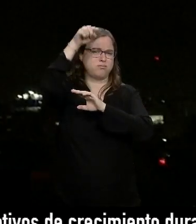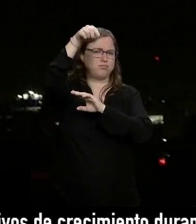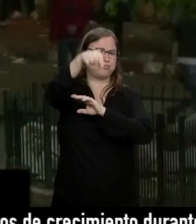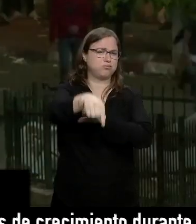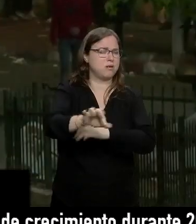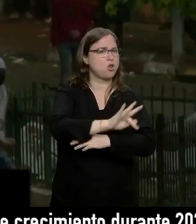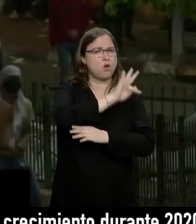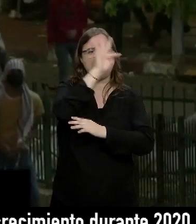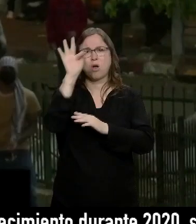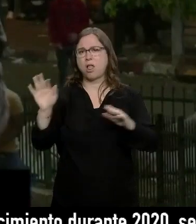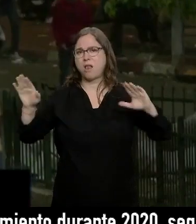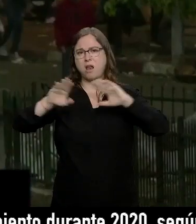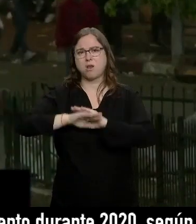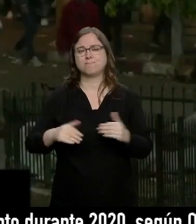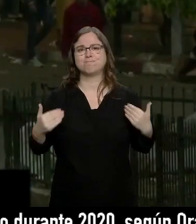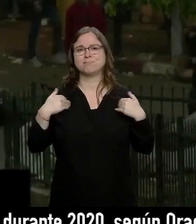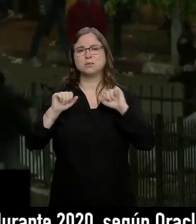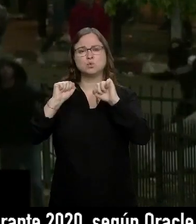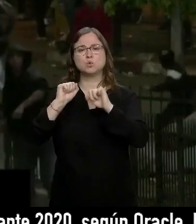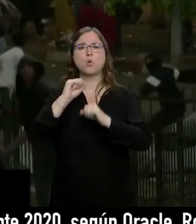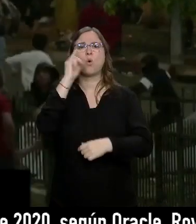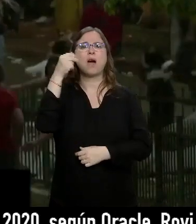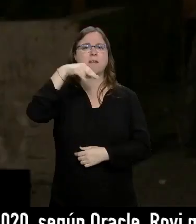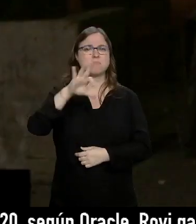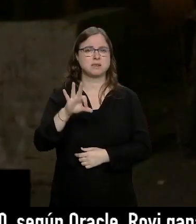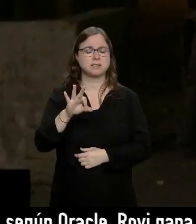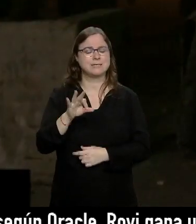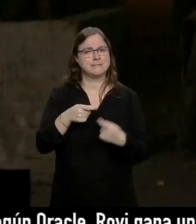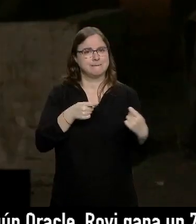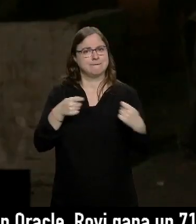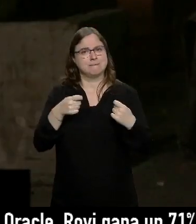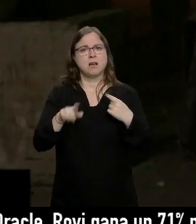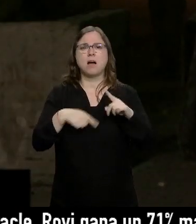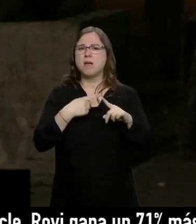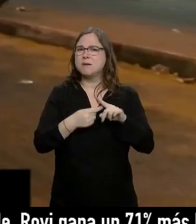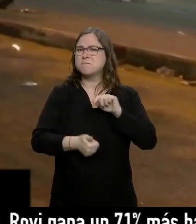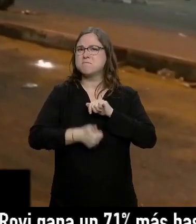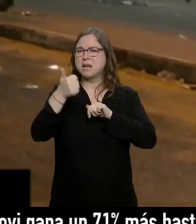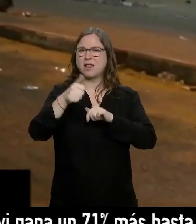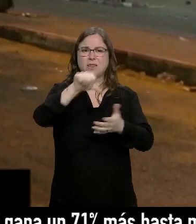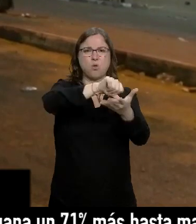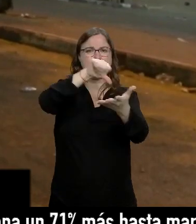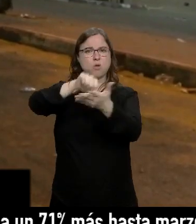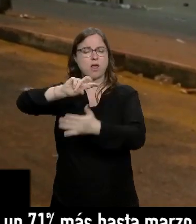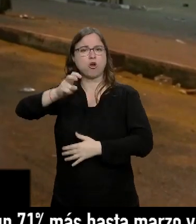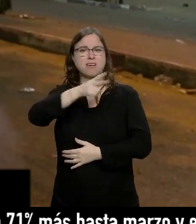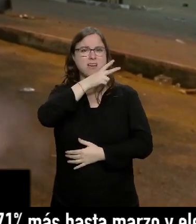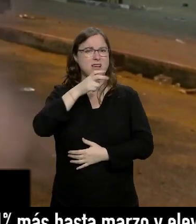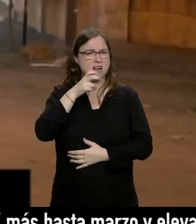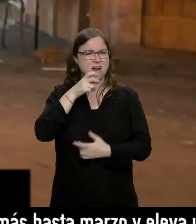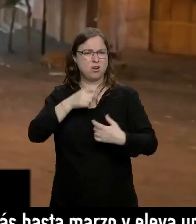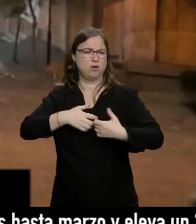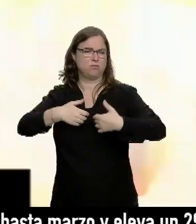cohetes por parte del movimiento de resistencia de Hamas. La tensión además se está extendiendo a otras ciudades israelíes, con